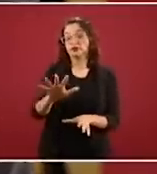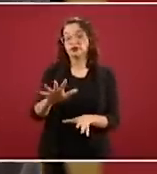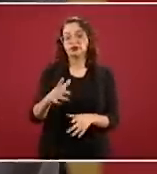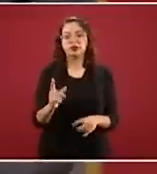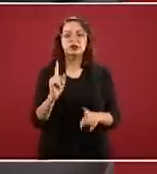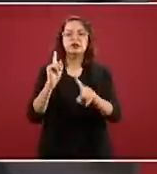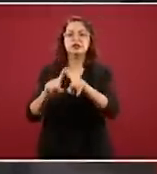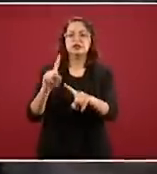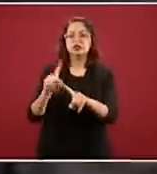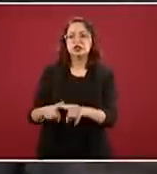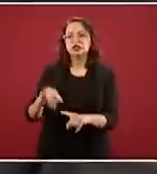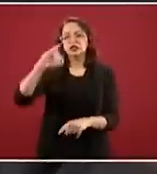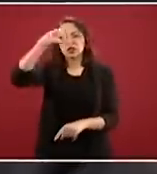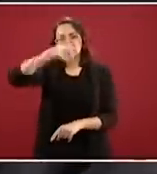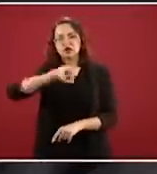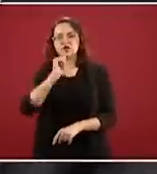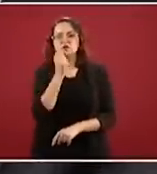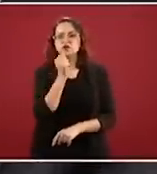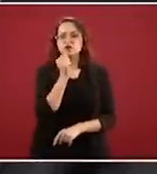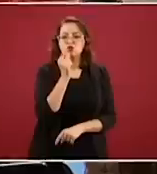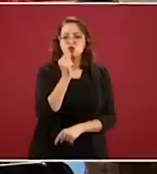¿Quiénes son los jefes de policía?